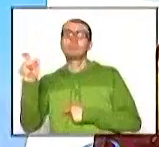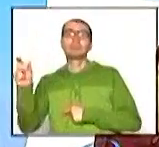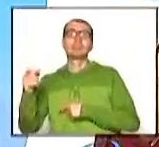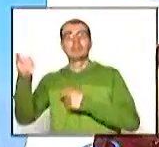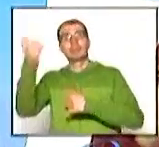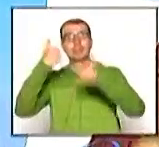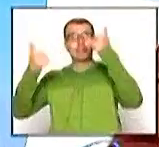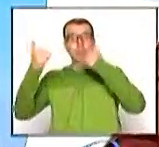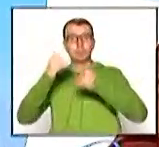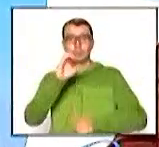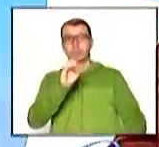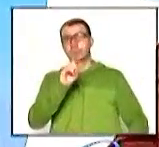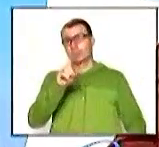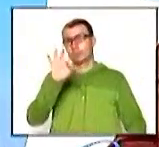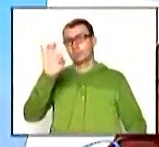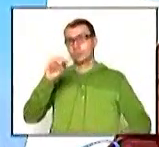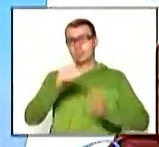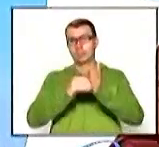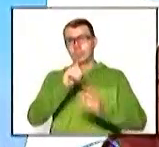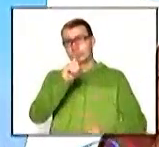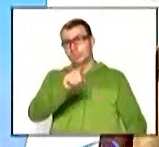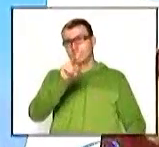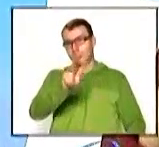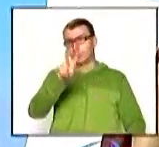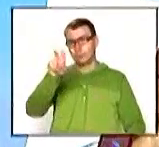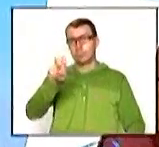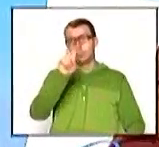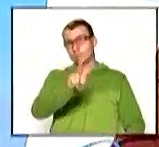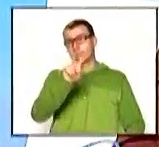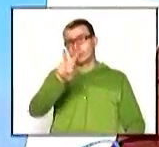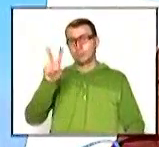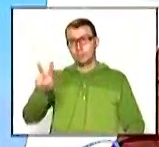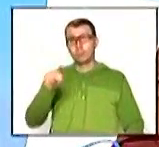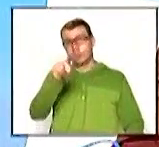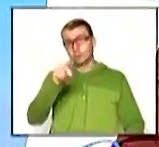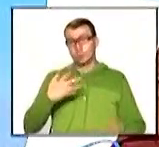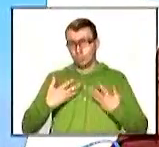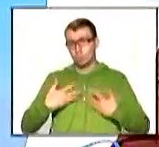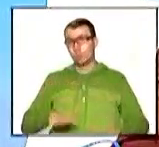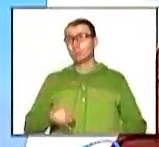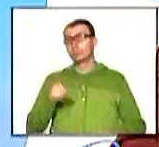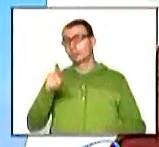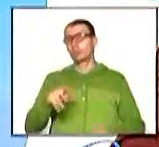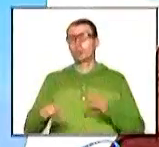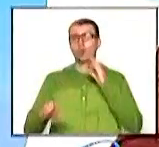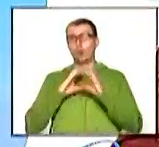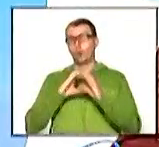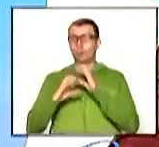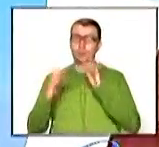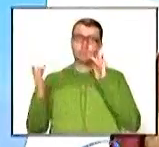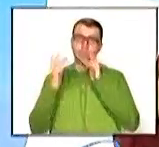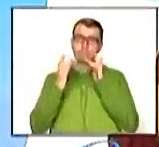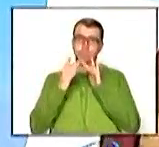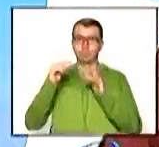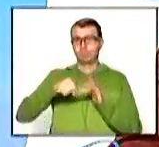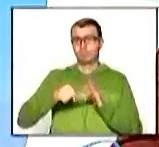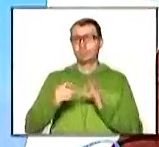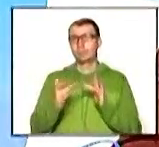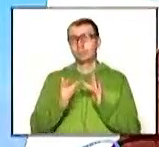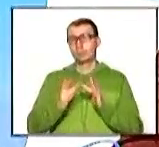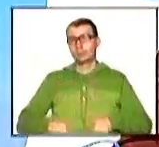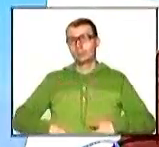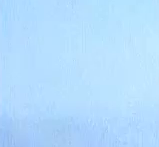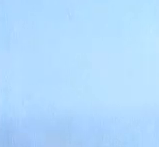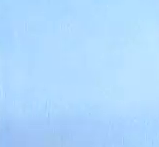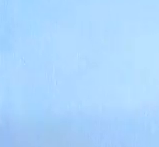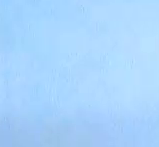gratis 018000127222 para que ustedes desde cualquier parte se puedan comunicar con nosotros aquí en Conexión Vital.